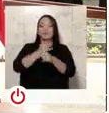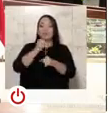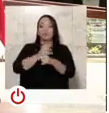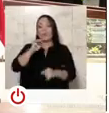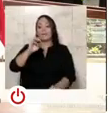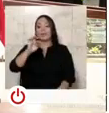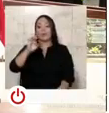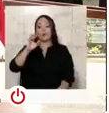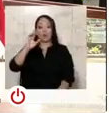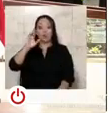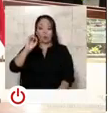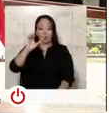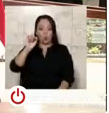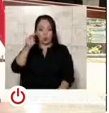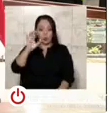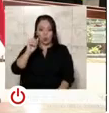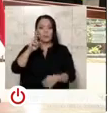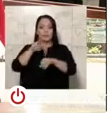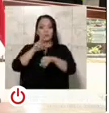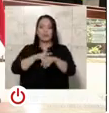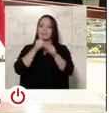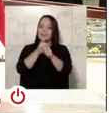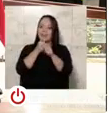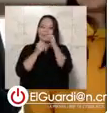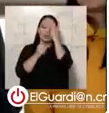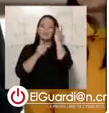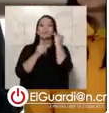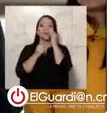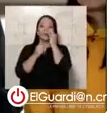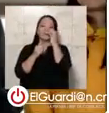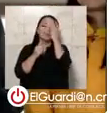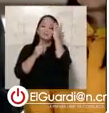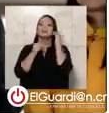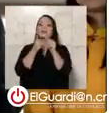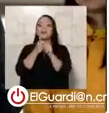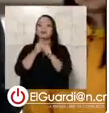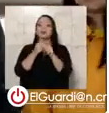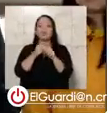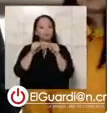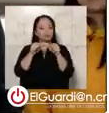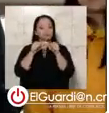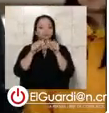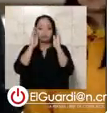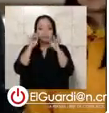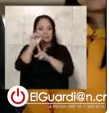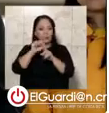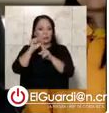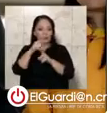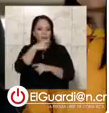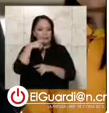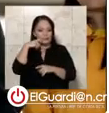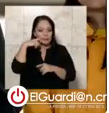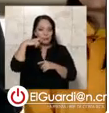Meteorológico Nacional ha estado dándole un seguimiento constante y permanente al fenómeno del Niño. Y como decía el